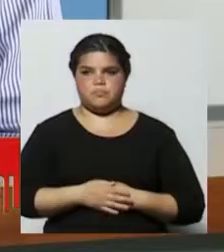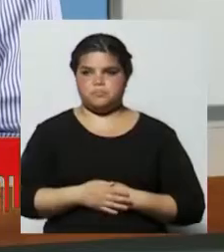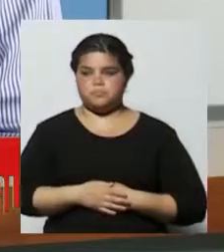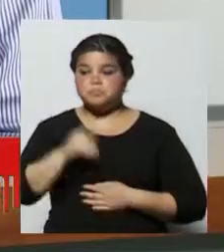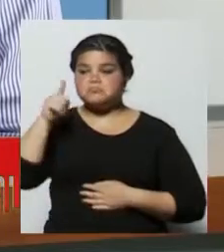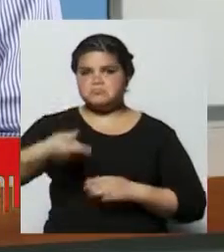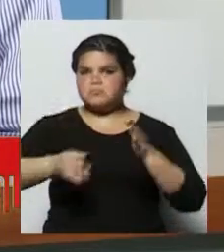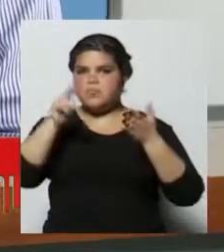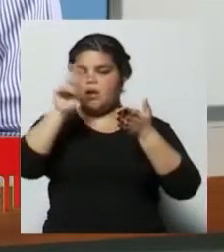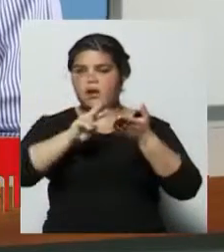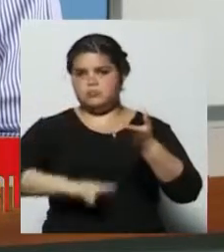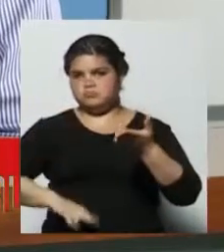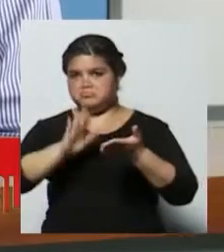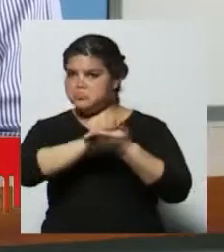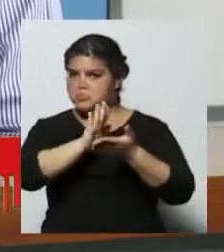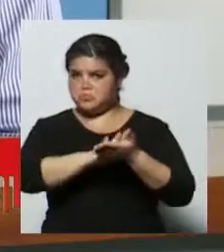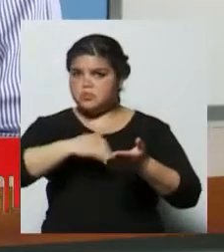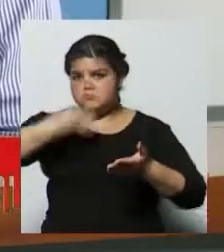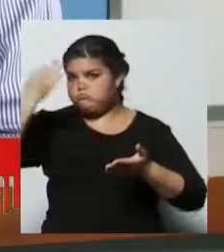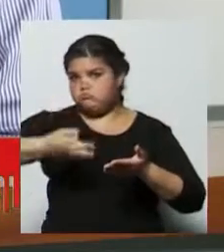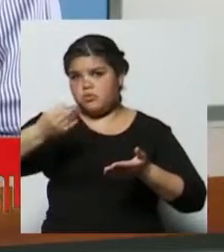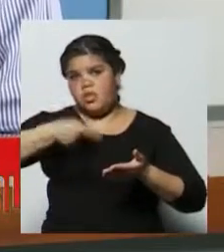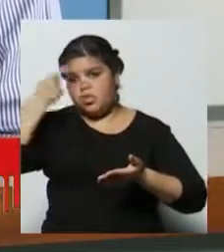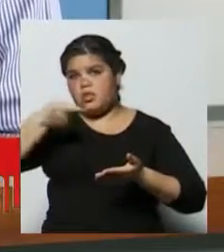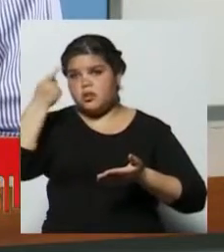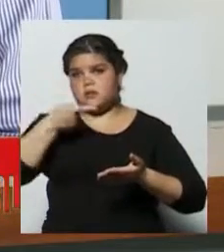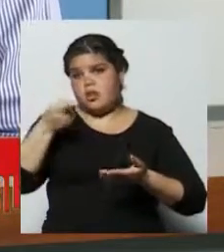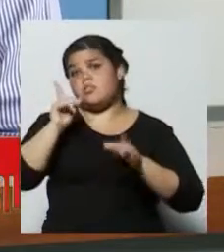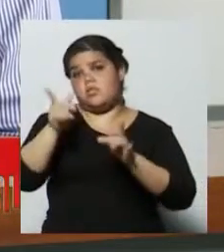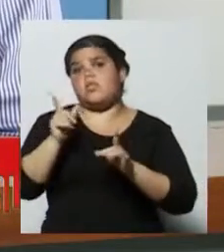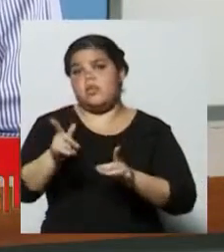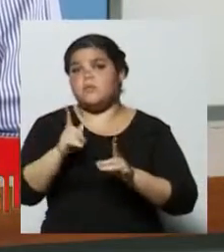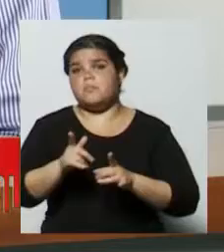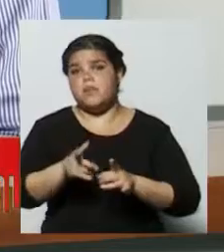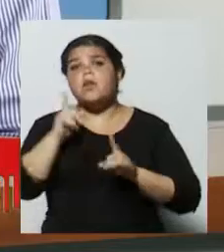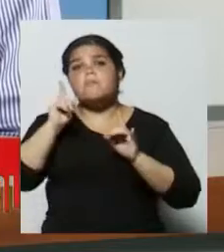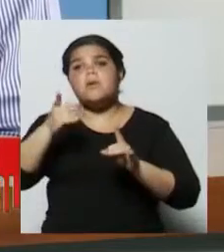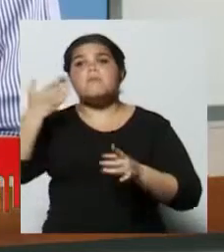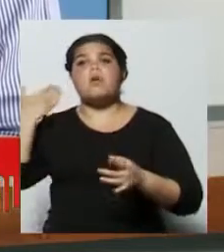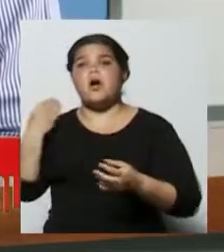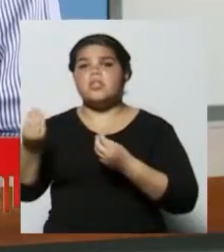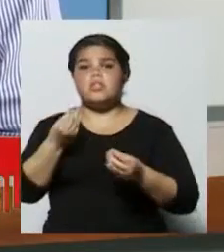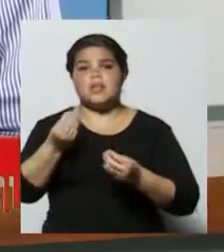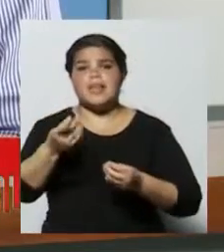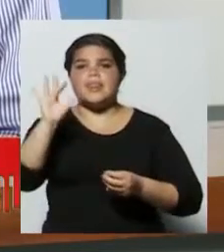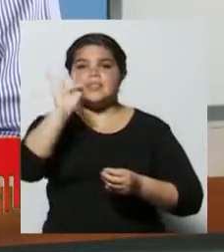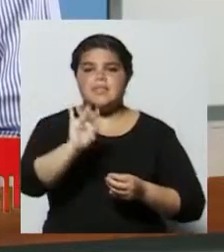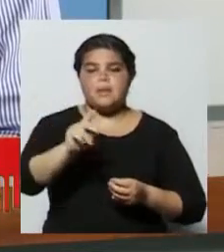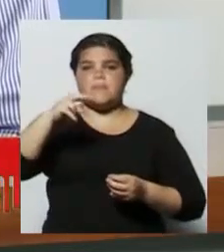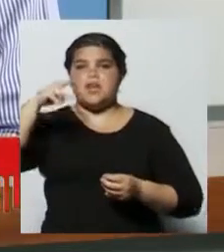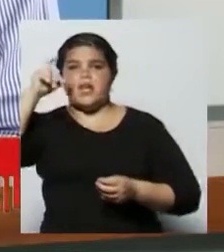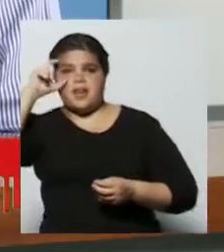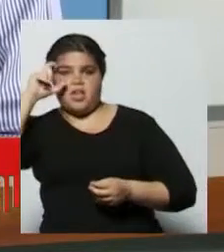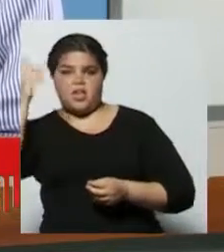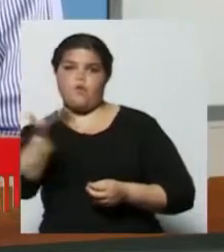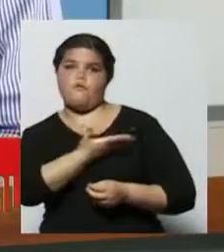informe interesante porque realmente es lo que se viene, ¿no? Es un hecho que diciembre, enero, febrero se viene